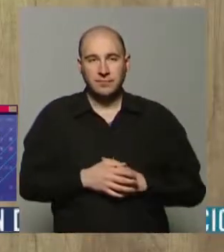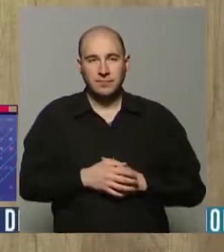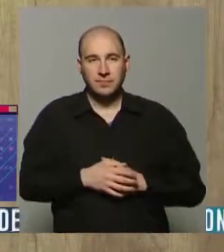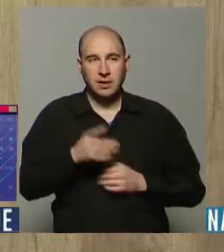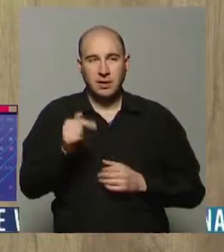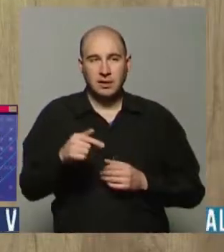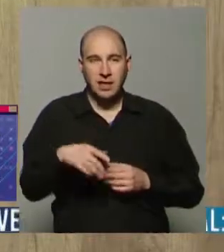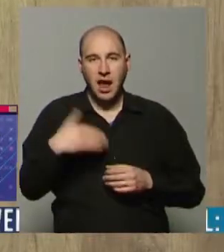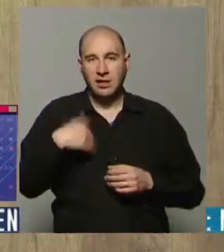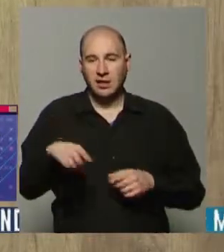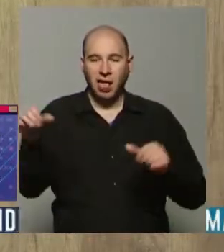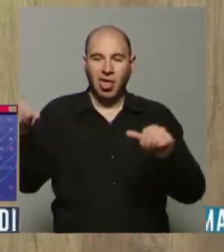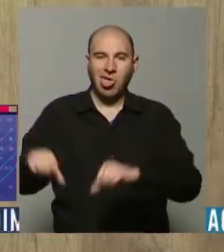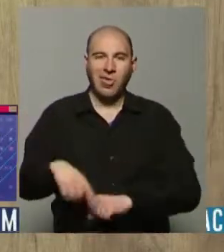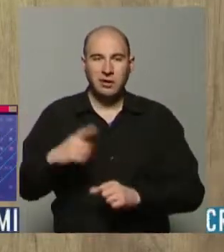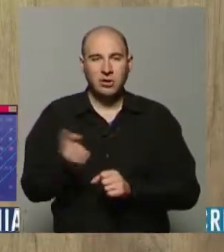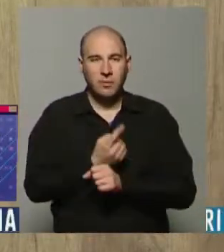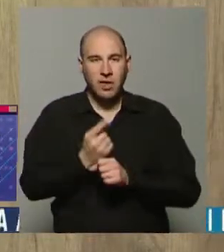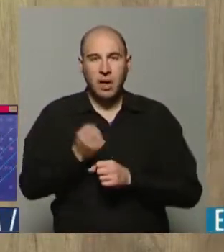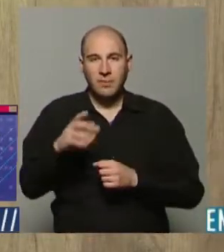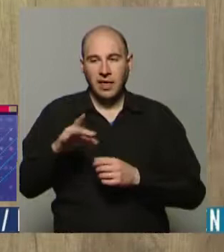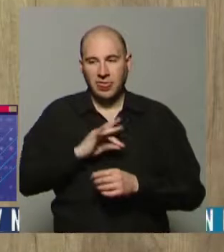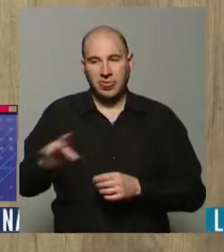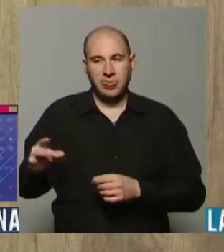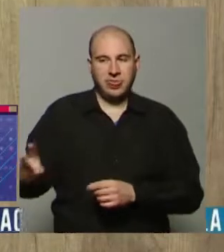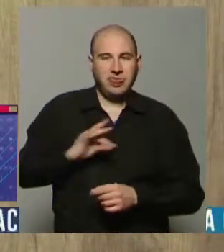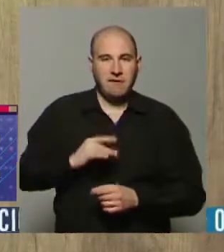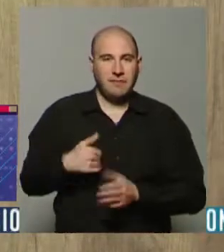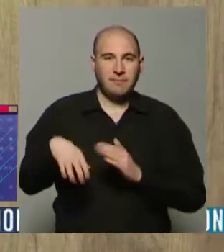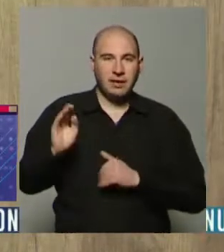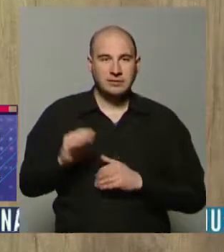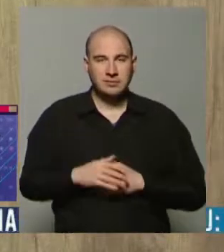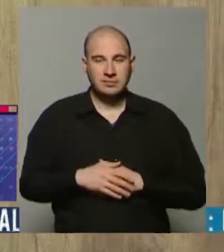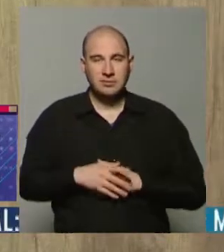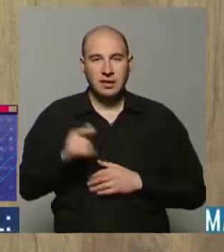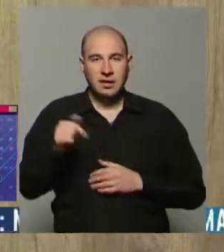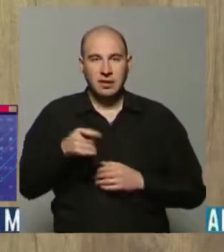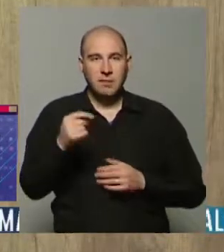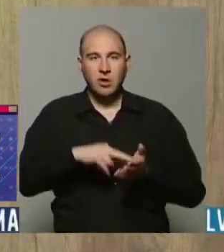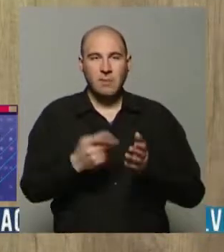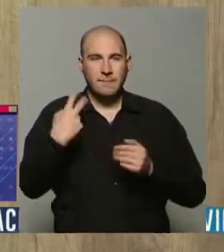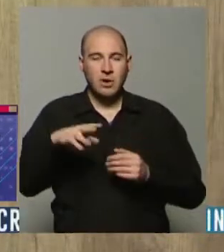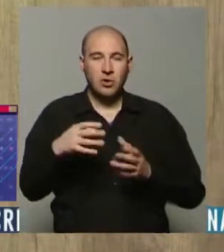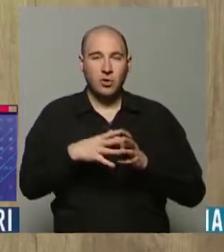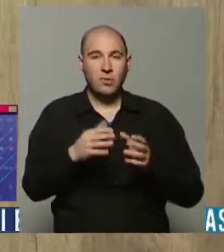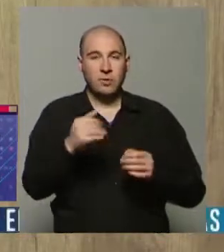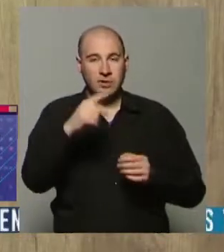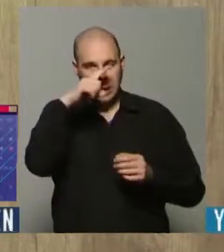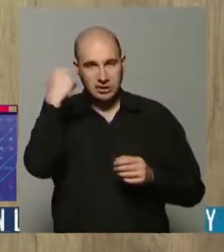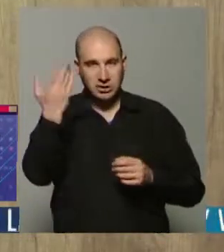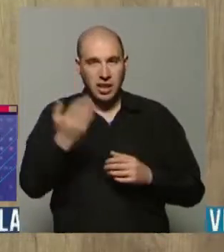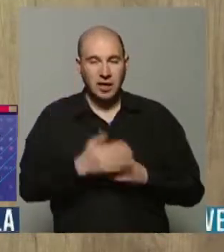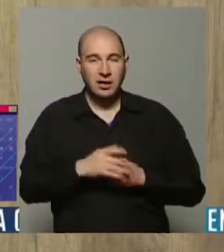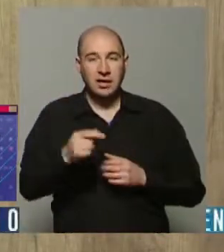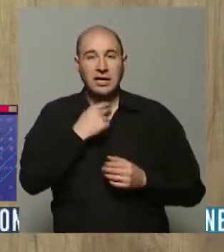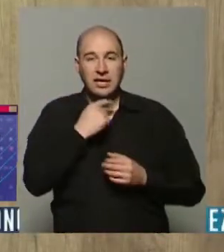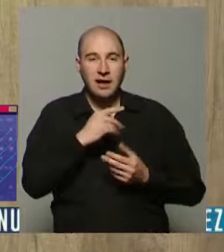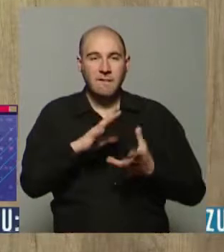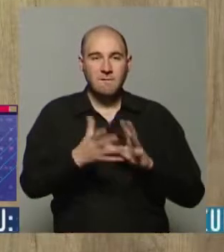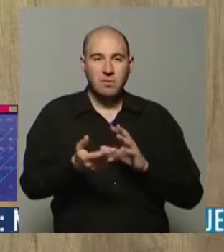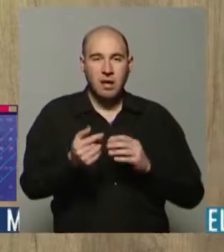con los funcionarios estadounidenses, con los inversores, con las calificadoras y evidentemente con el Fondo Monetario. Hay mucha preocupación a